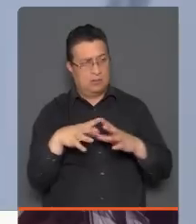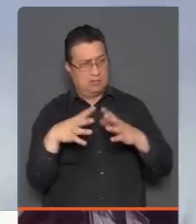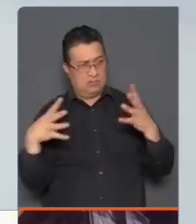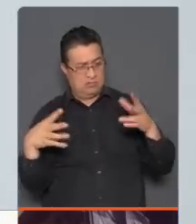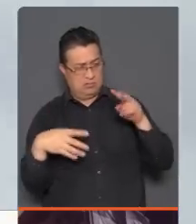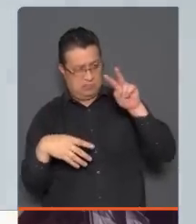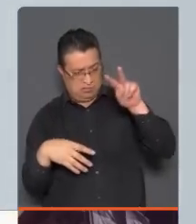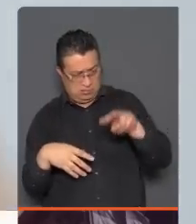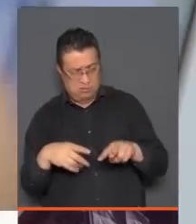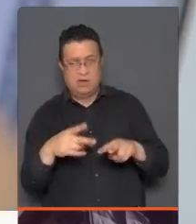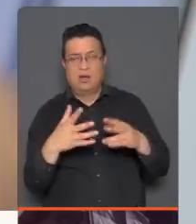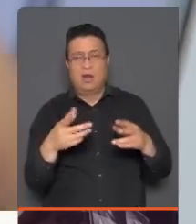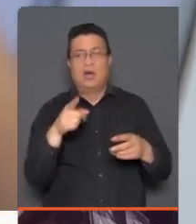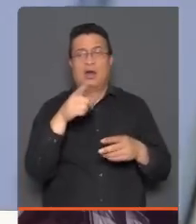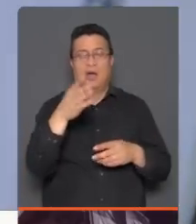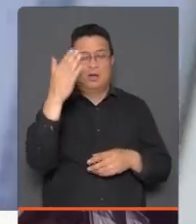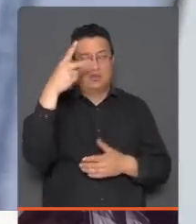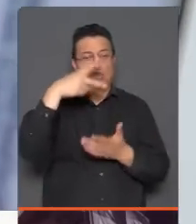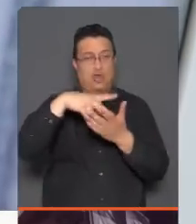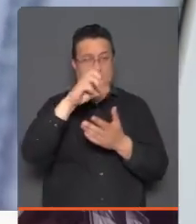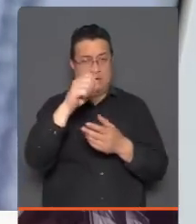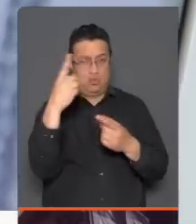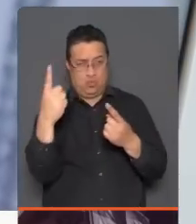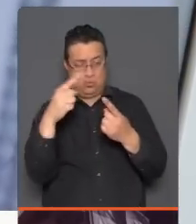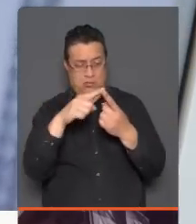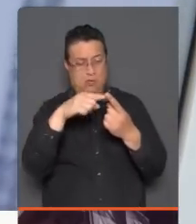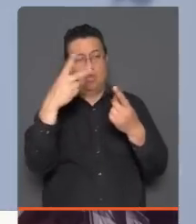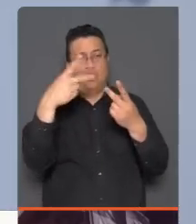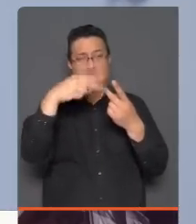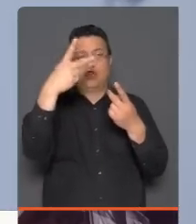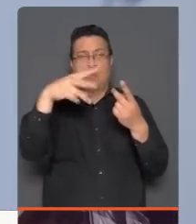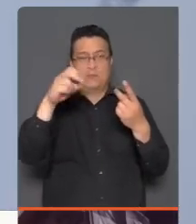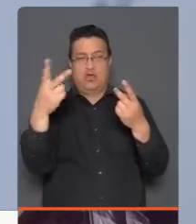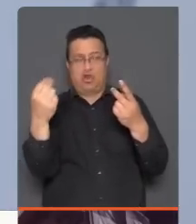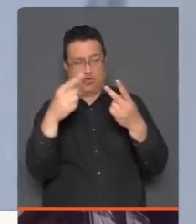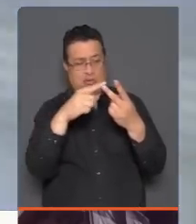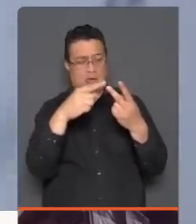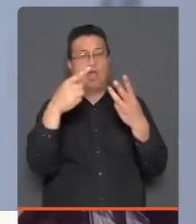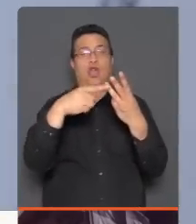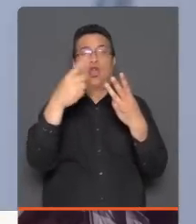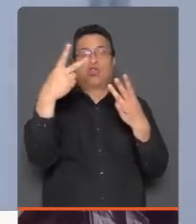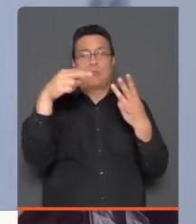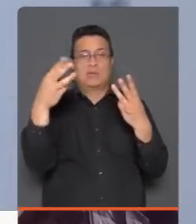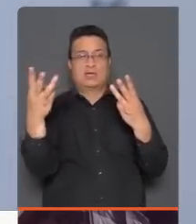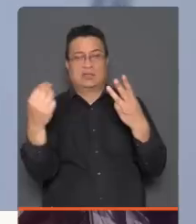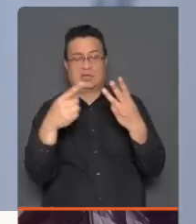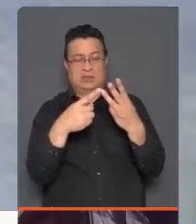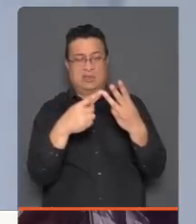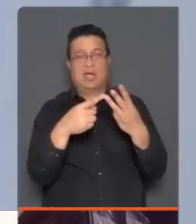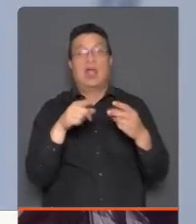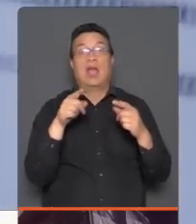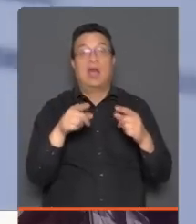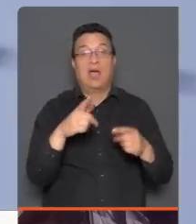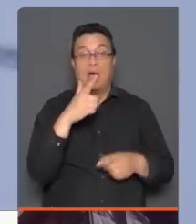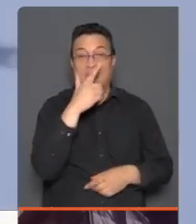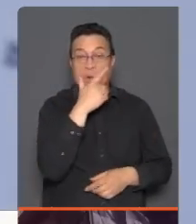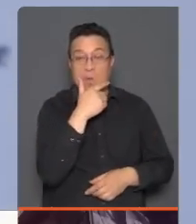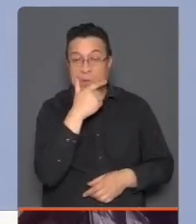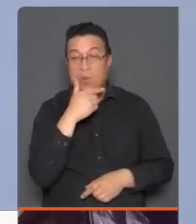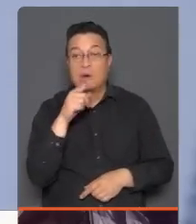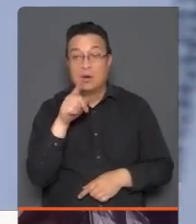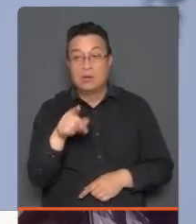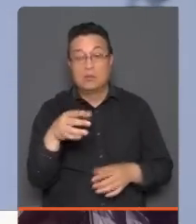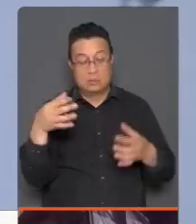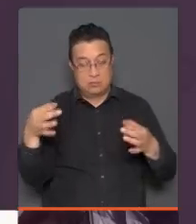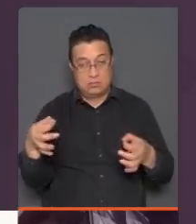atención. Uno data del 2001, otro del 2012 y el tercero del 2013. Ante las dudas y mediante este oficio